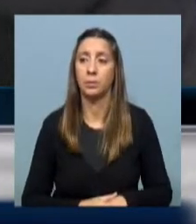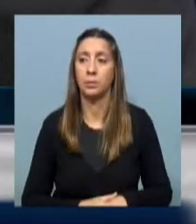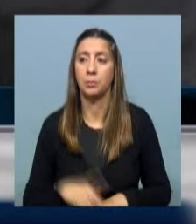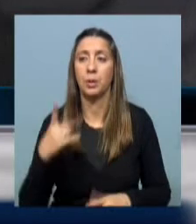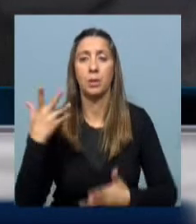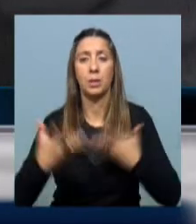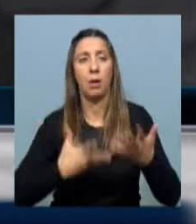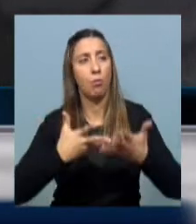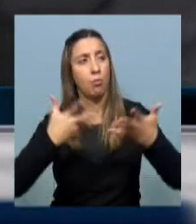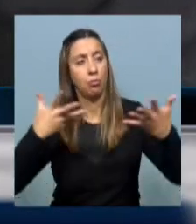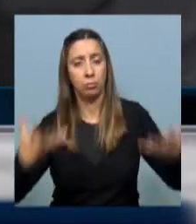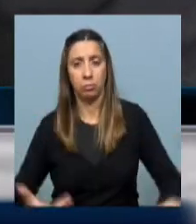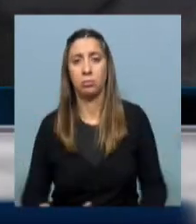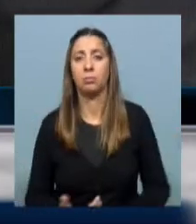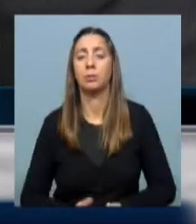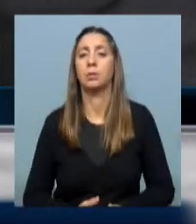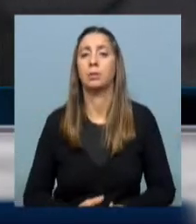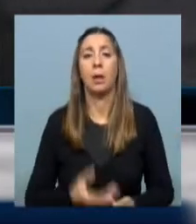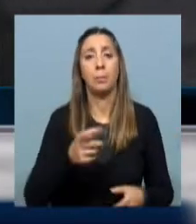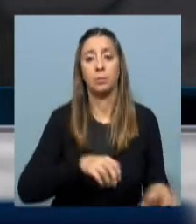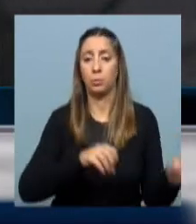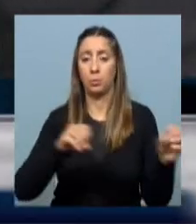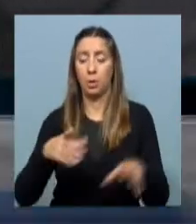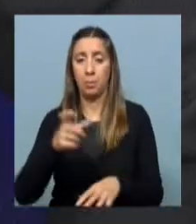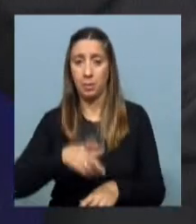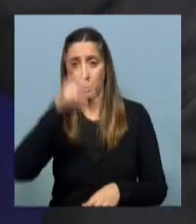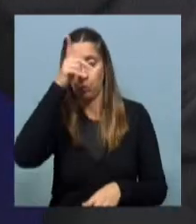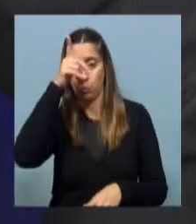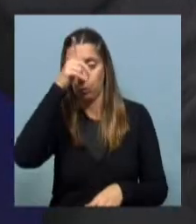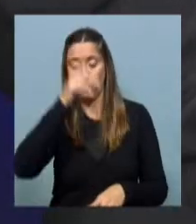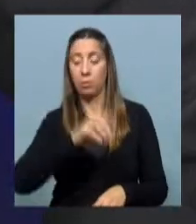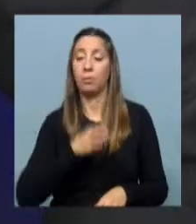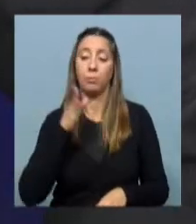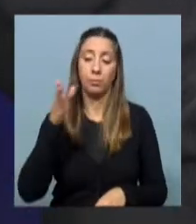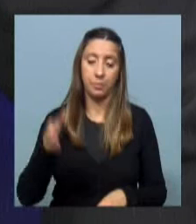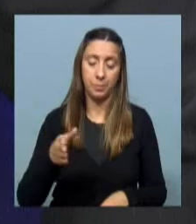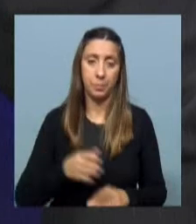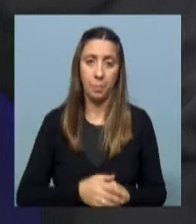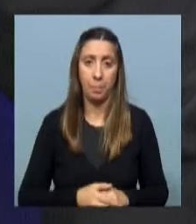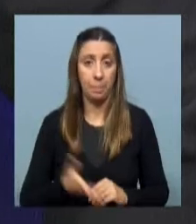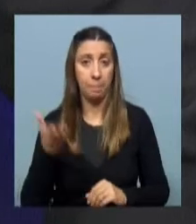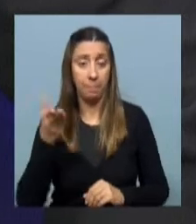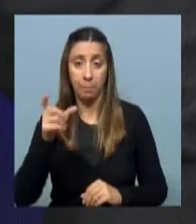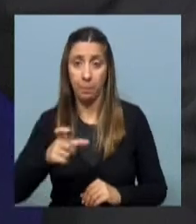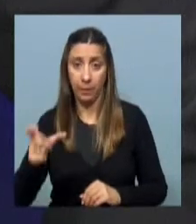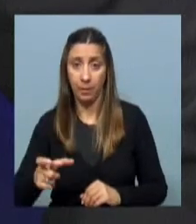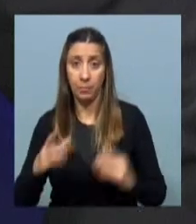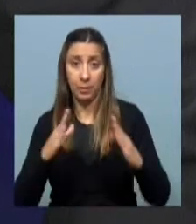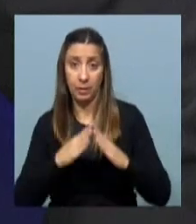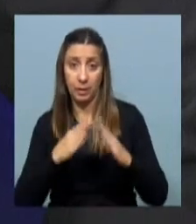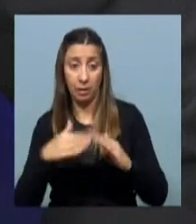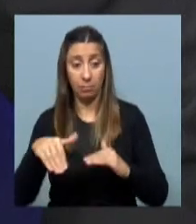primer incendio grande, se hizo una evacuación, se mandó personal policial para que le pidiera a los vecinos que